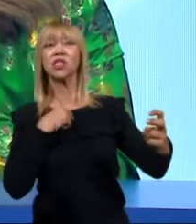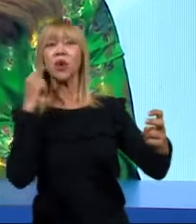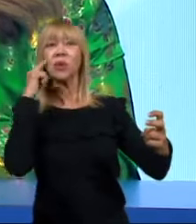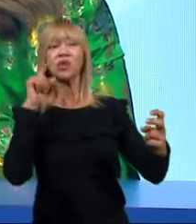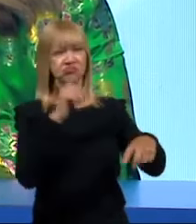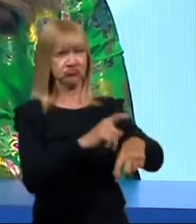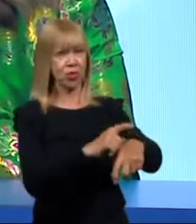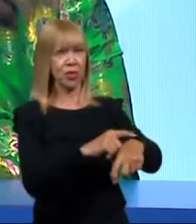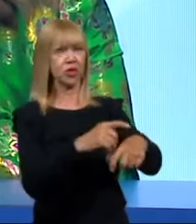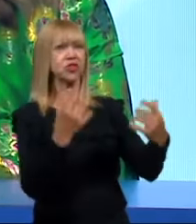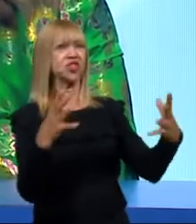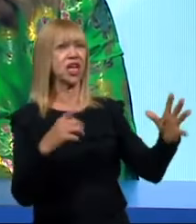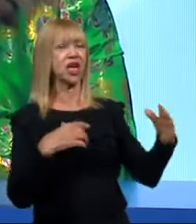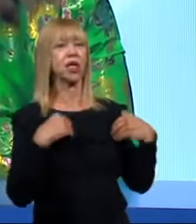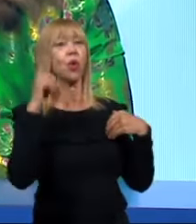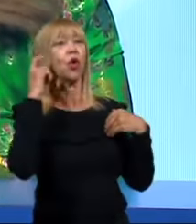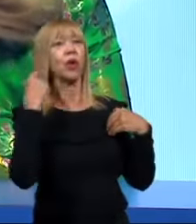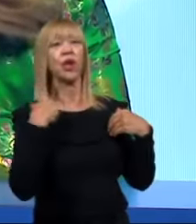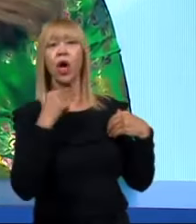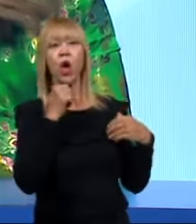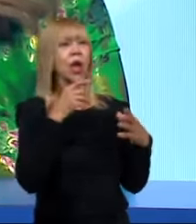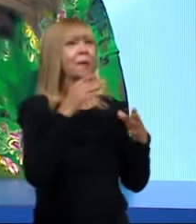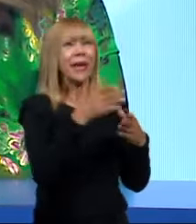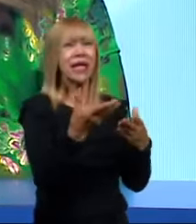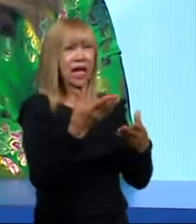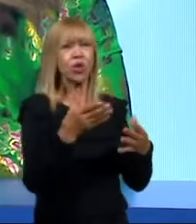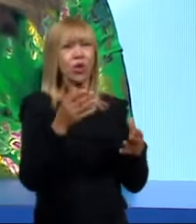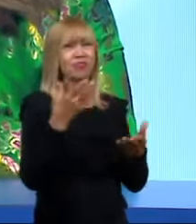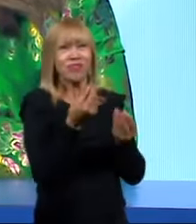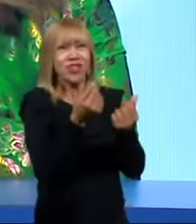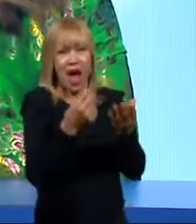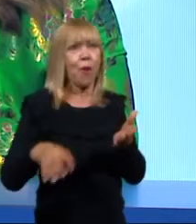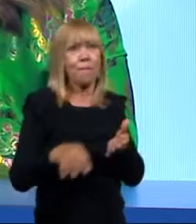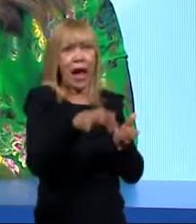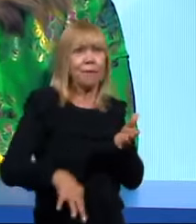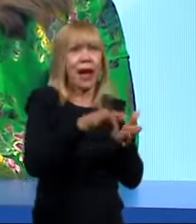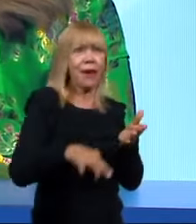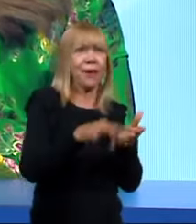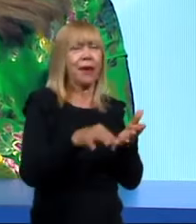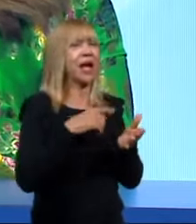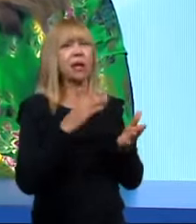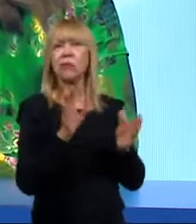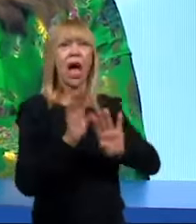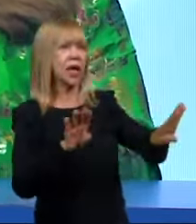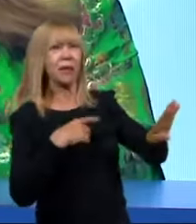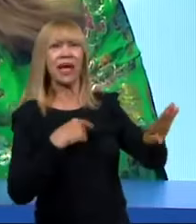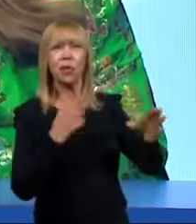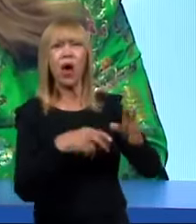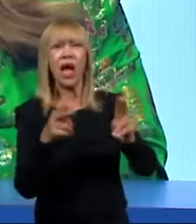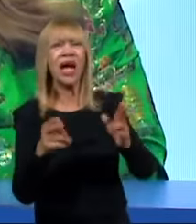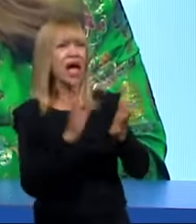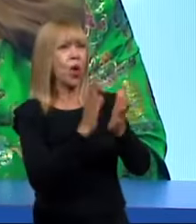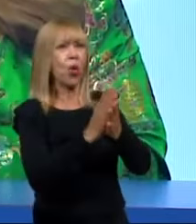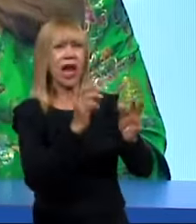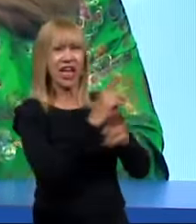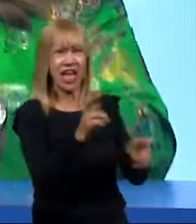llegó el momento de que tengamos un gobierno que no te meta tanto la mano en el bolsillo, que al revés, que se ponga a digitalizar, que se ponga a tener las escuelas al